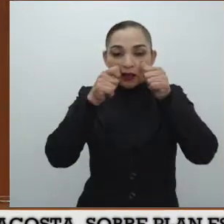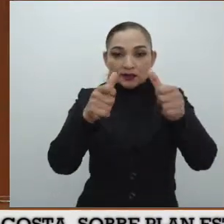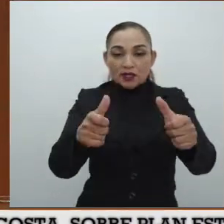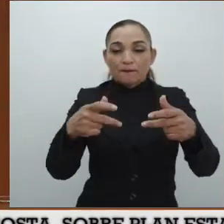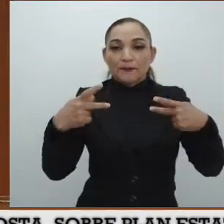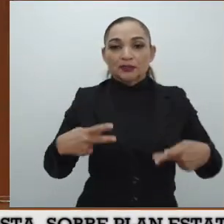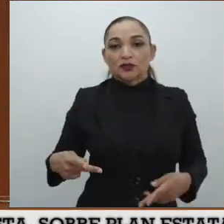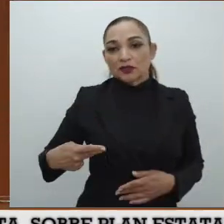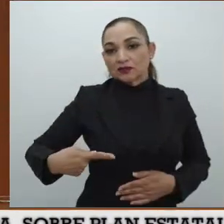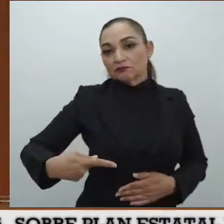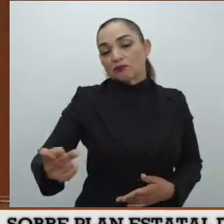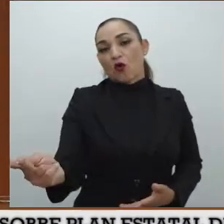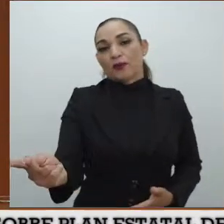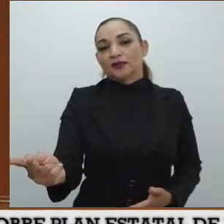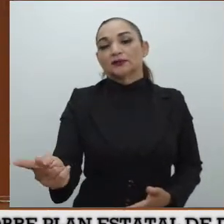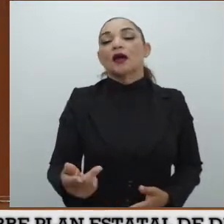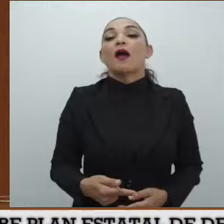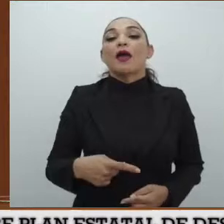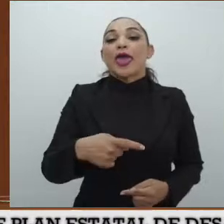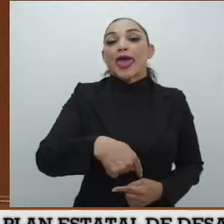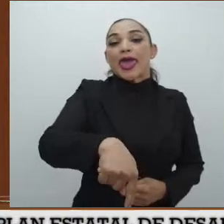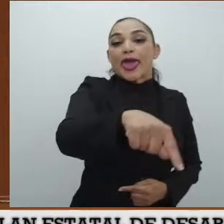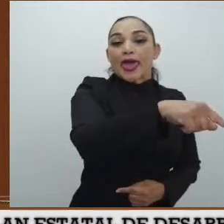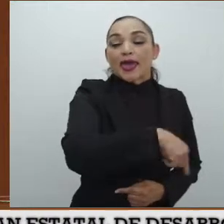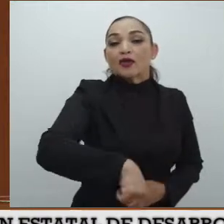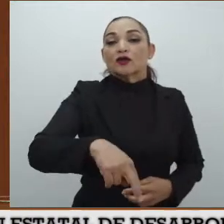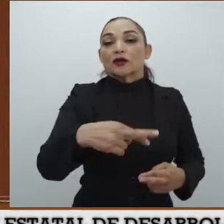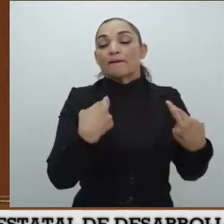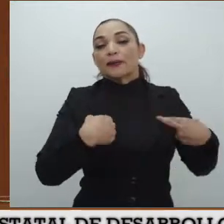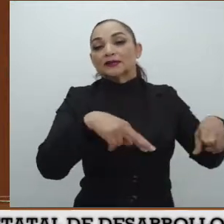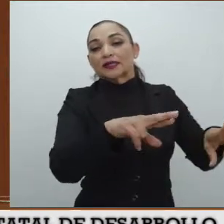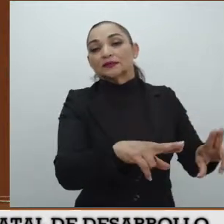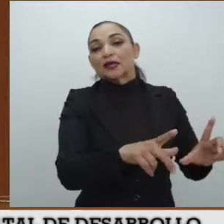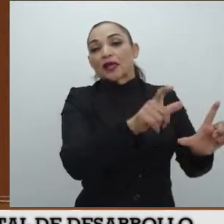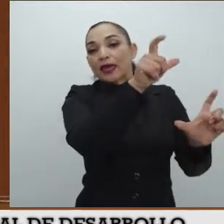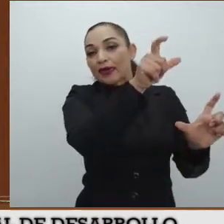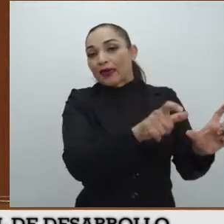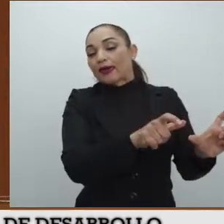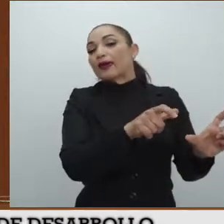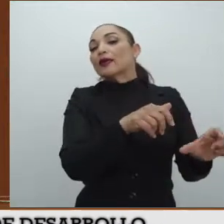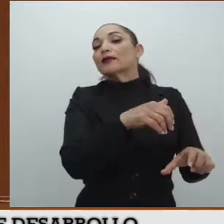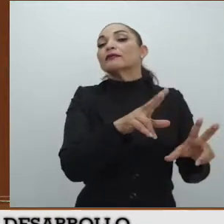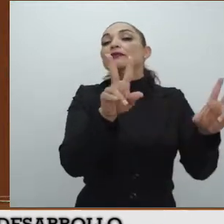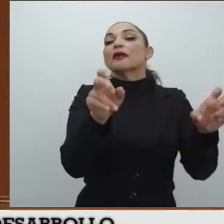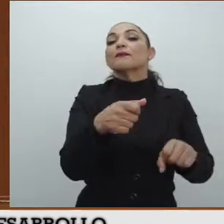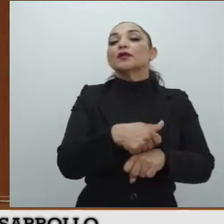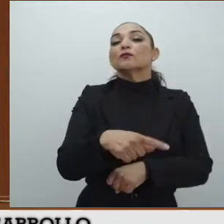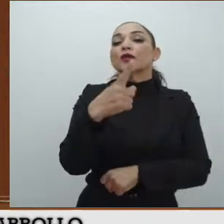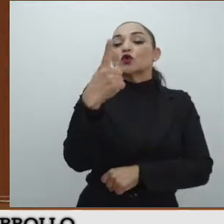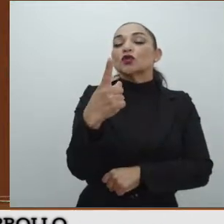están representados en el eje 1 llamado bienestar social